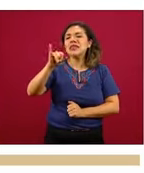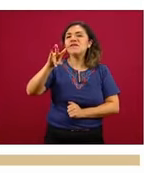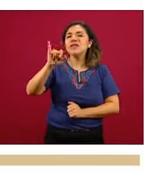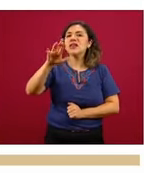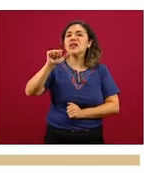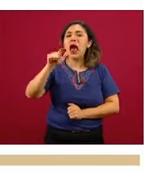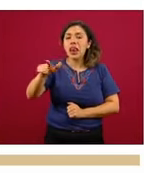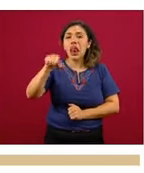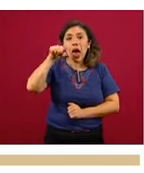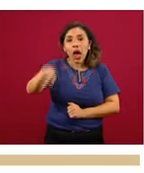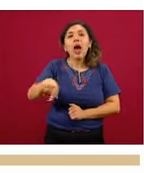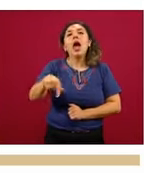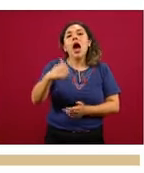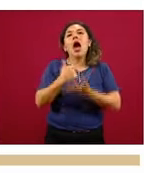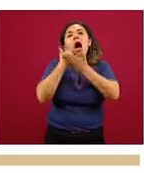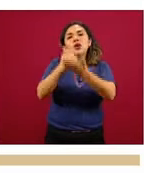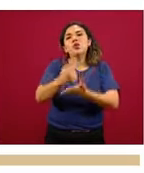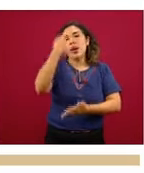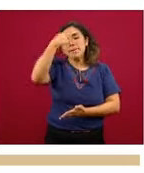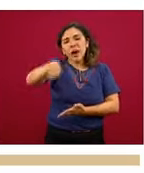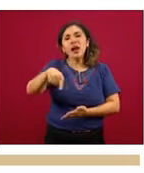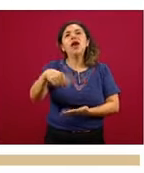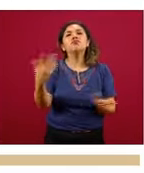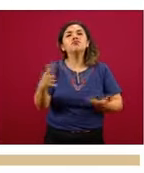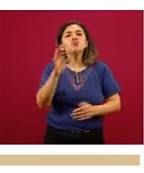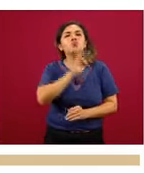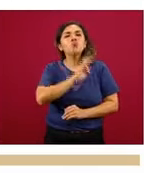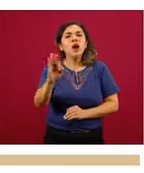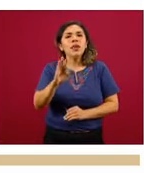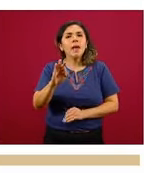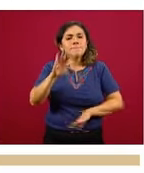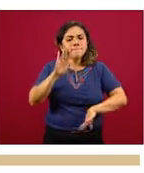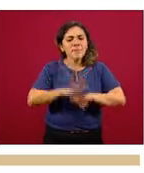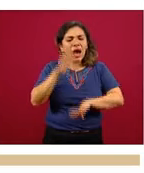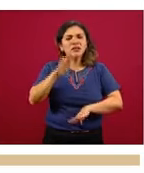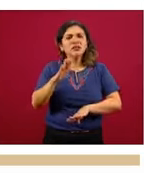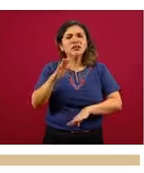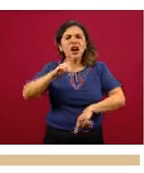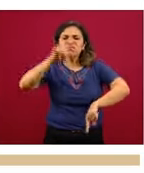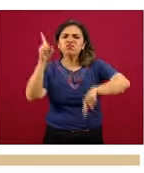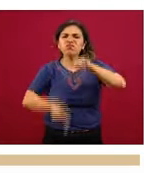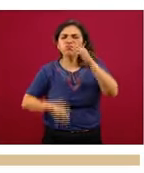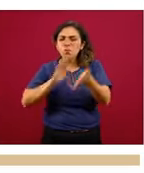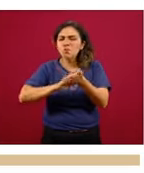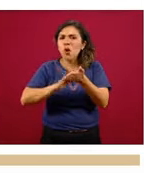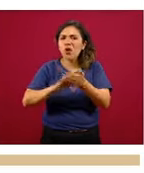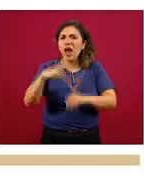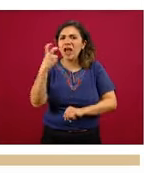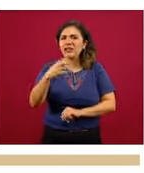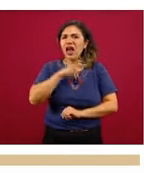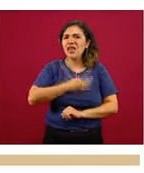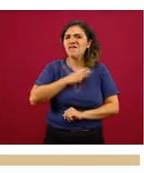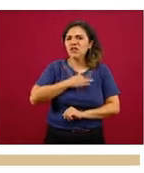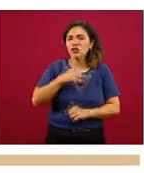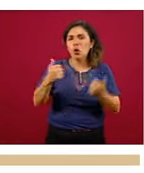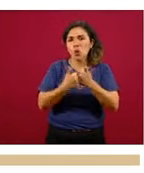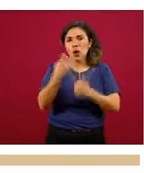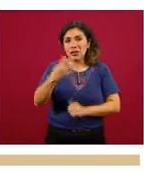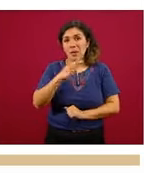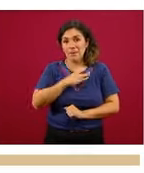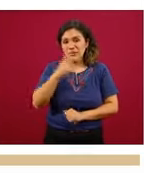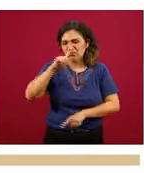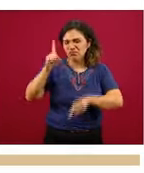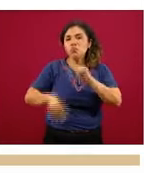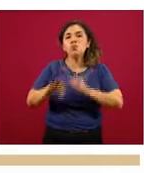lo que permiten es entonces tener una mayor factibilidad de eliminar la infección por virus de hepatitis